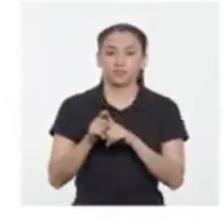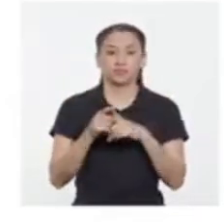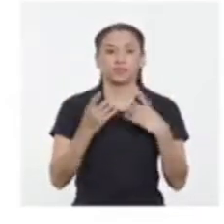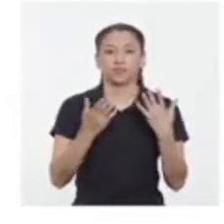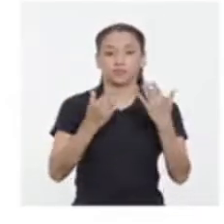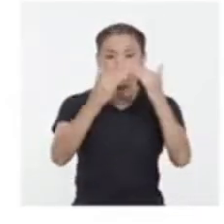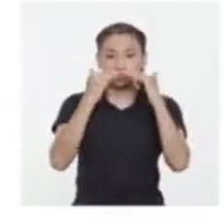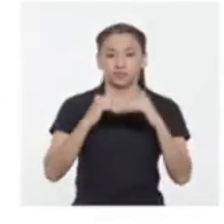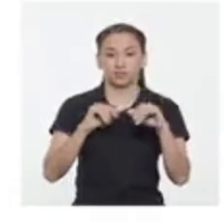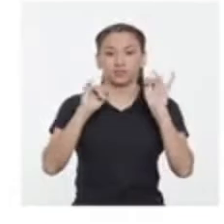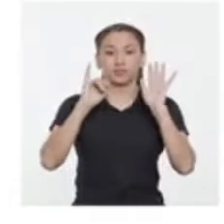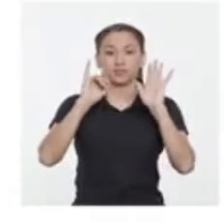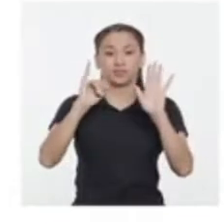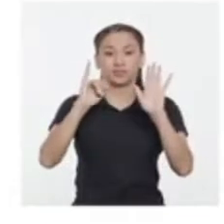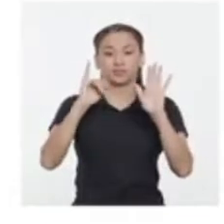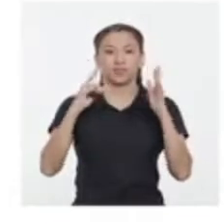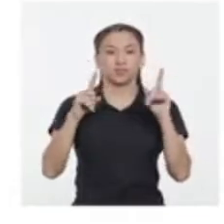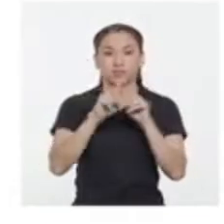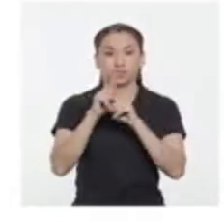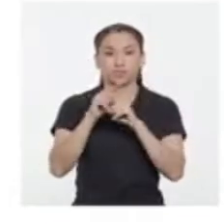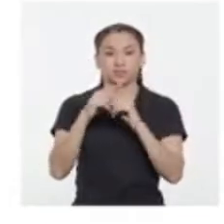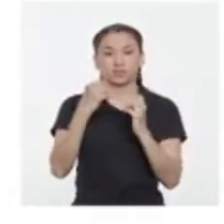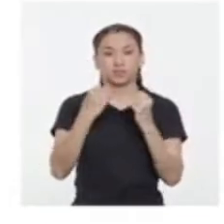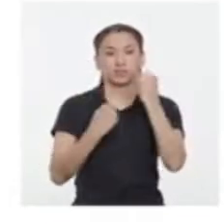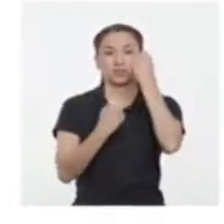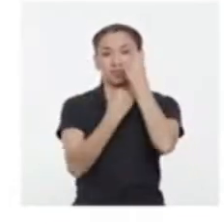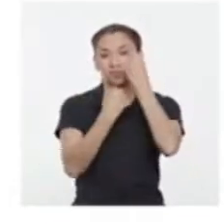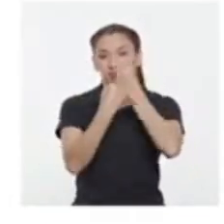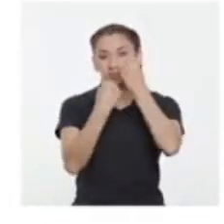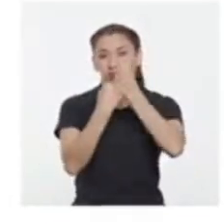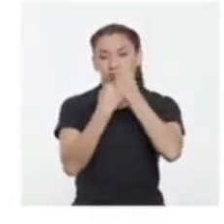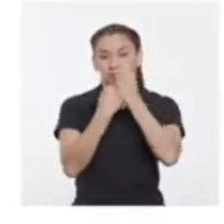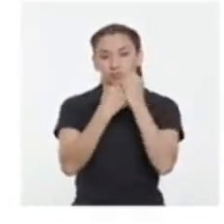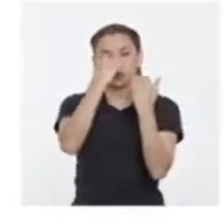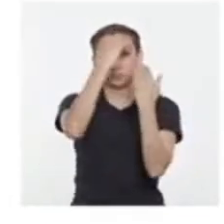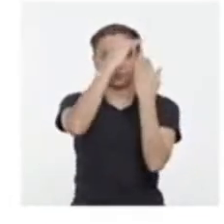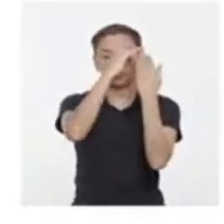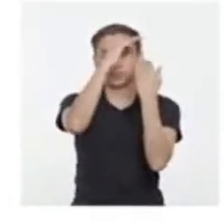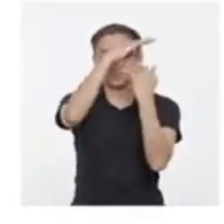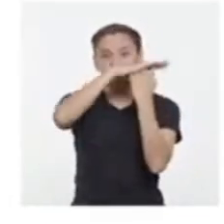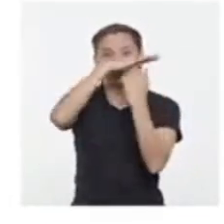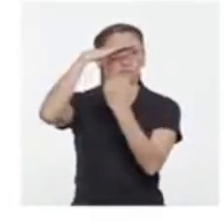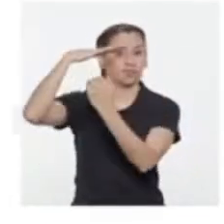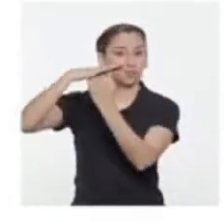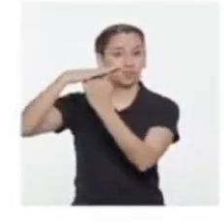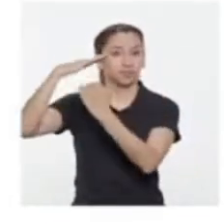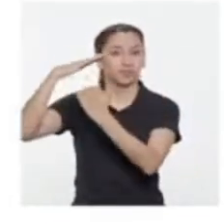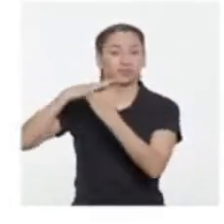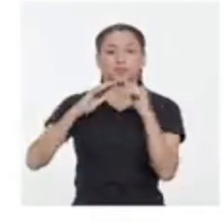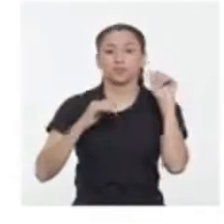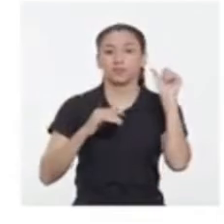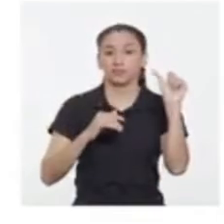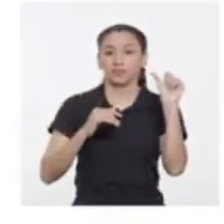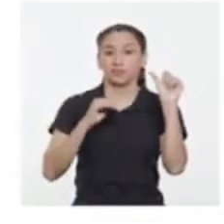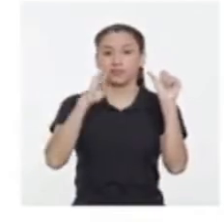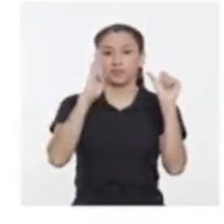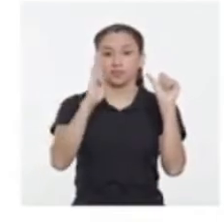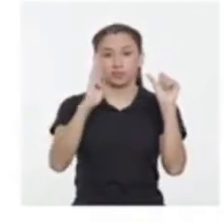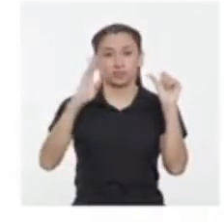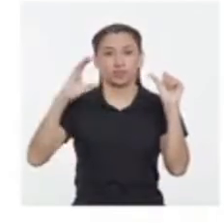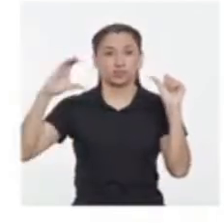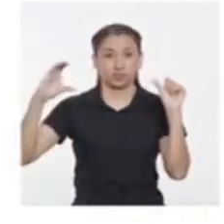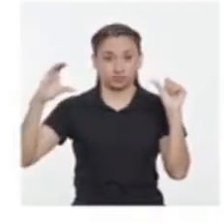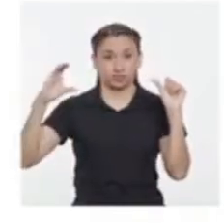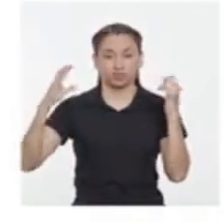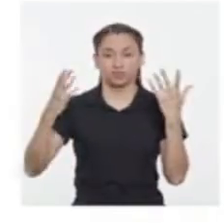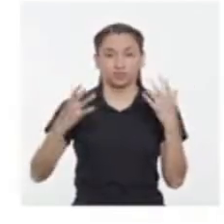6 listones verticales más que trabajan como parantes de la estructura. Los listones de madera A, B y